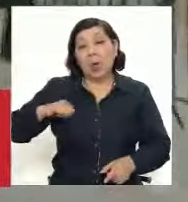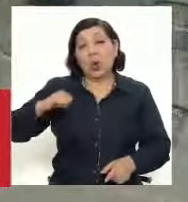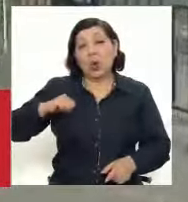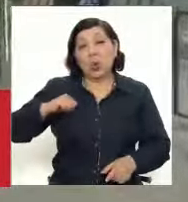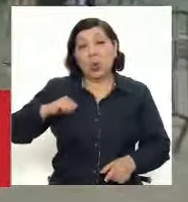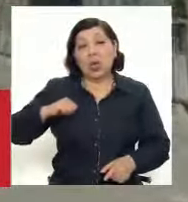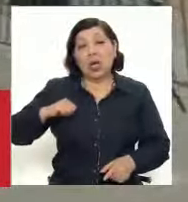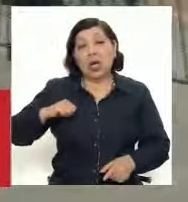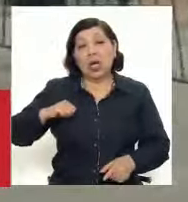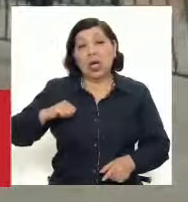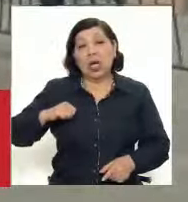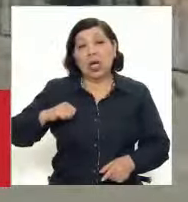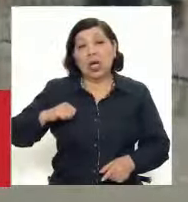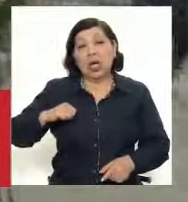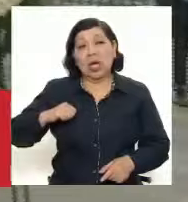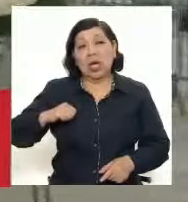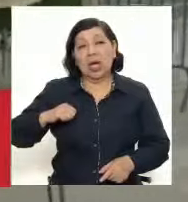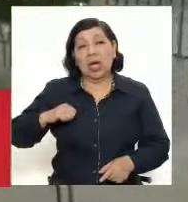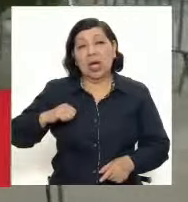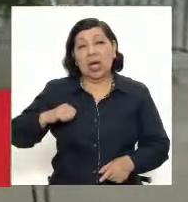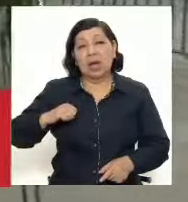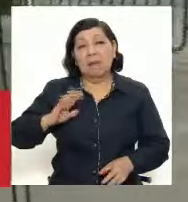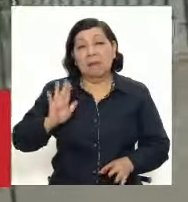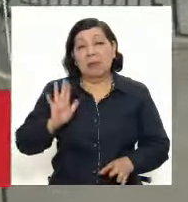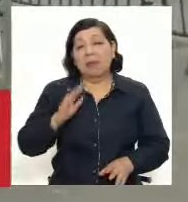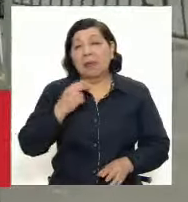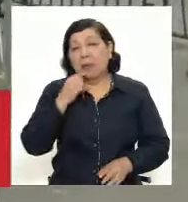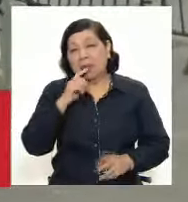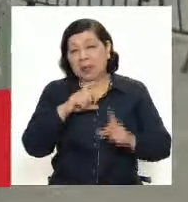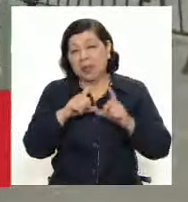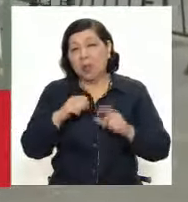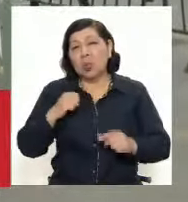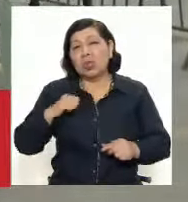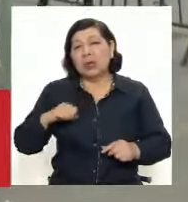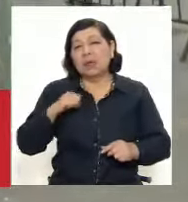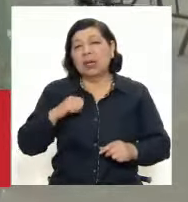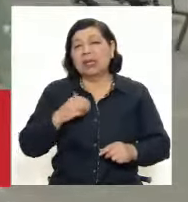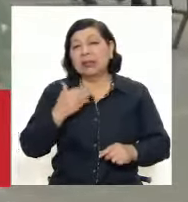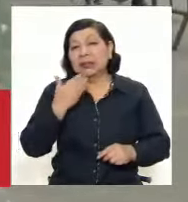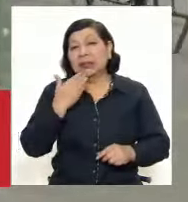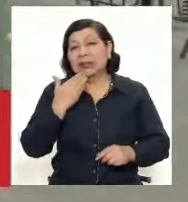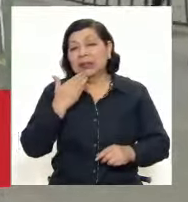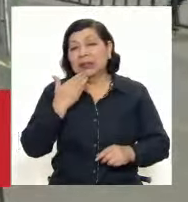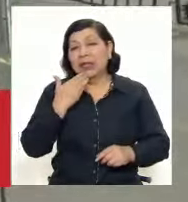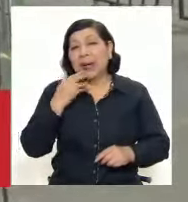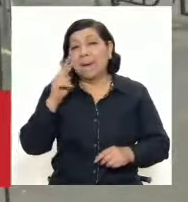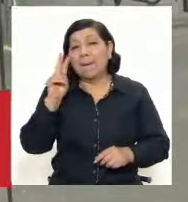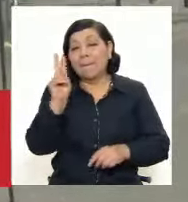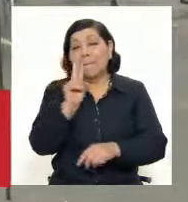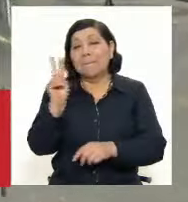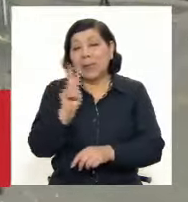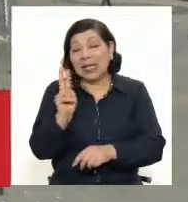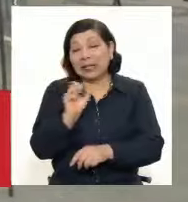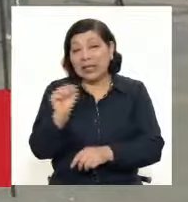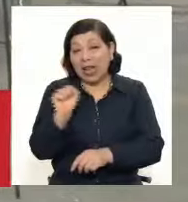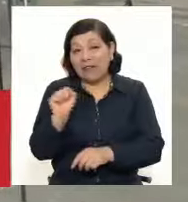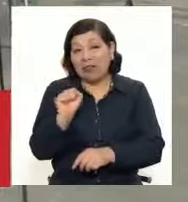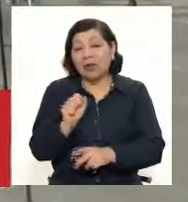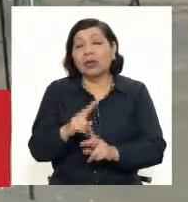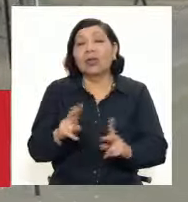municipalidad de, a ver, es la municipalidad de Villa El